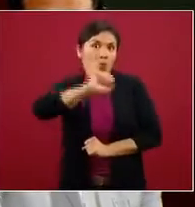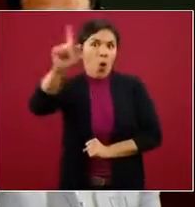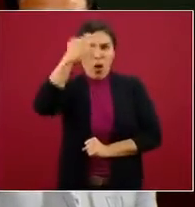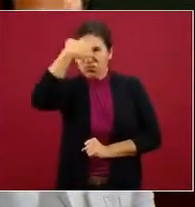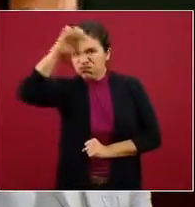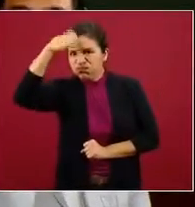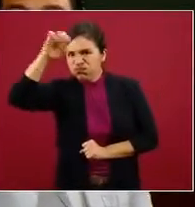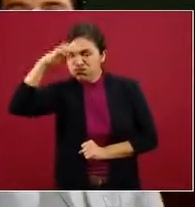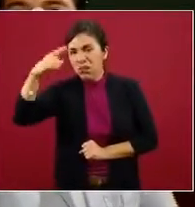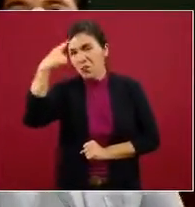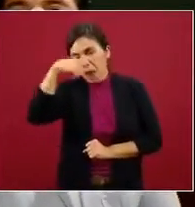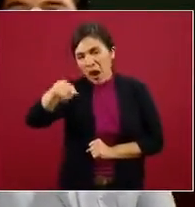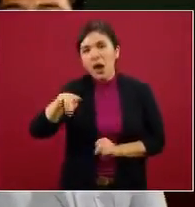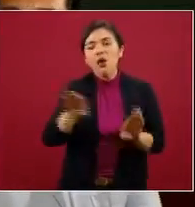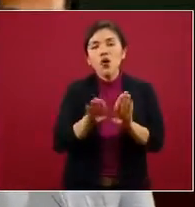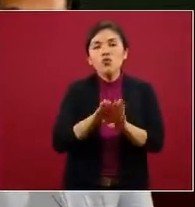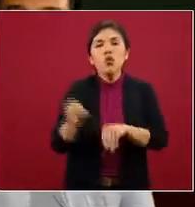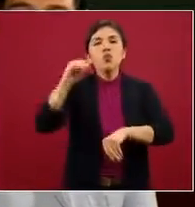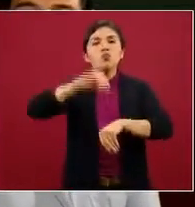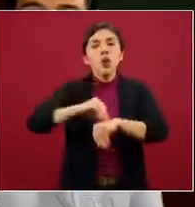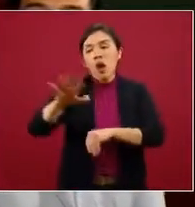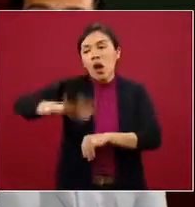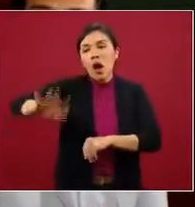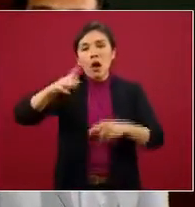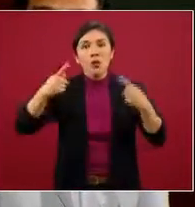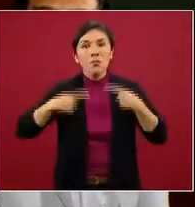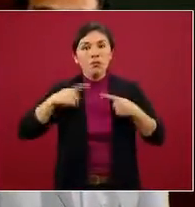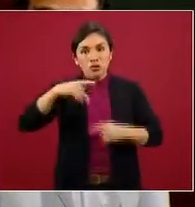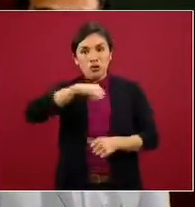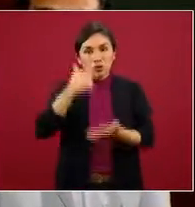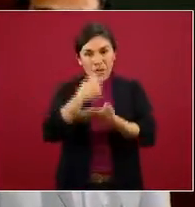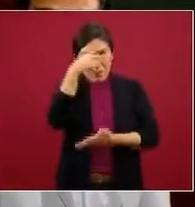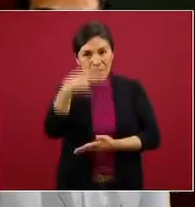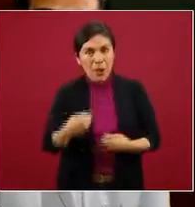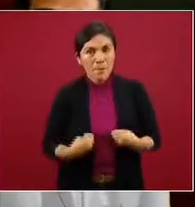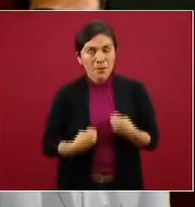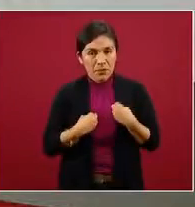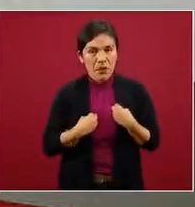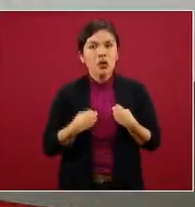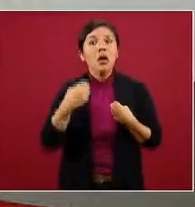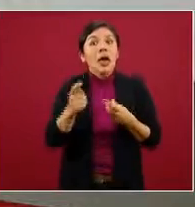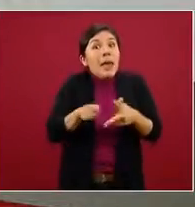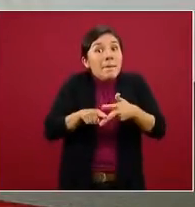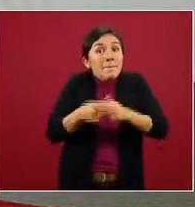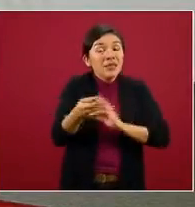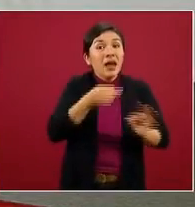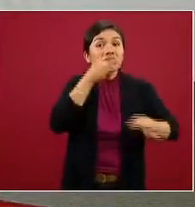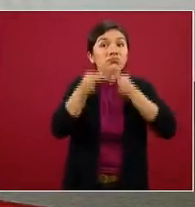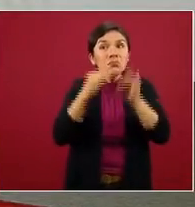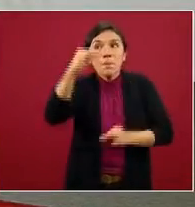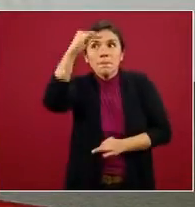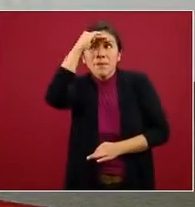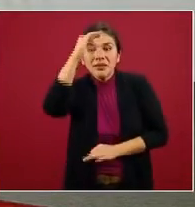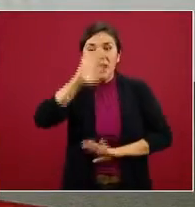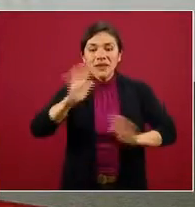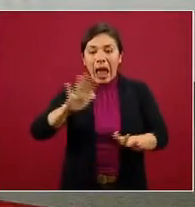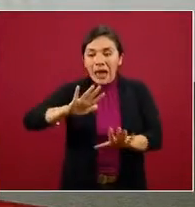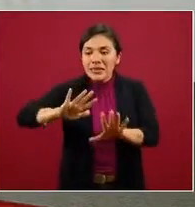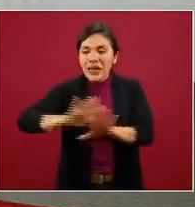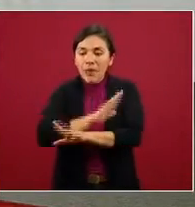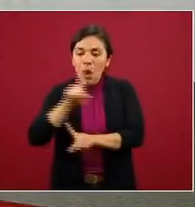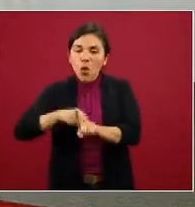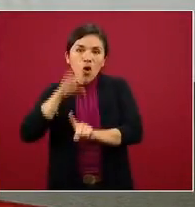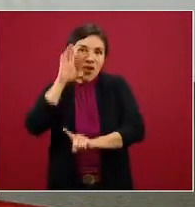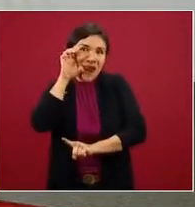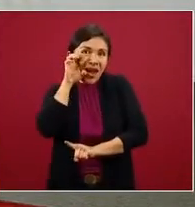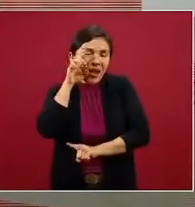especialistas, sobre todo en las recomendaciones a los habitantes de la Ciudad de México? Desde que empezó a hacerse el anuncio o a suponerse que se iba a pasar a color